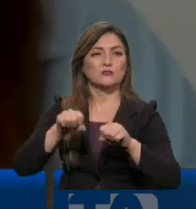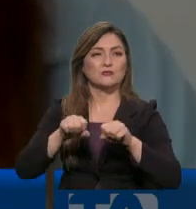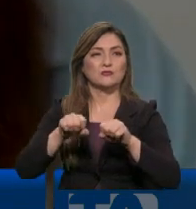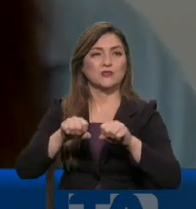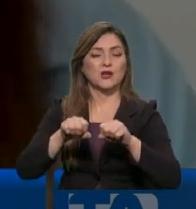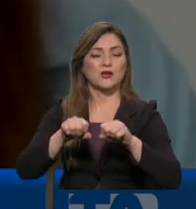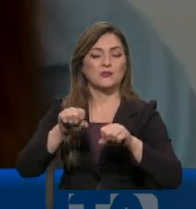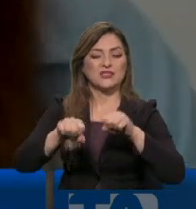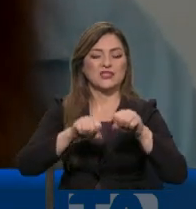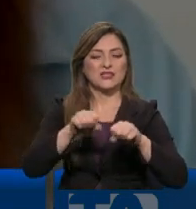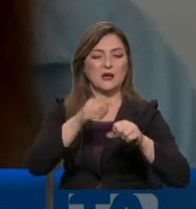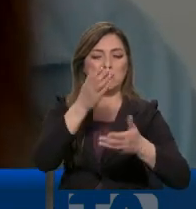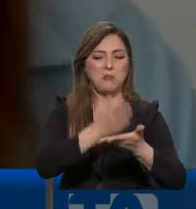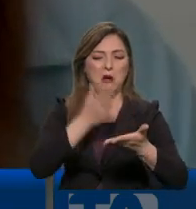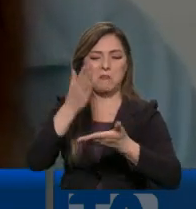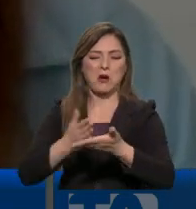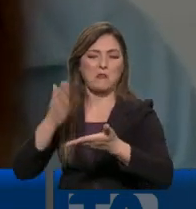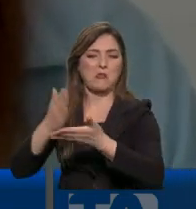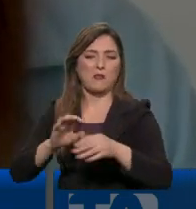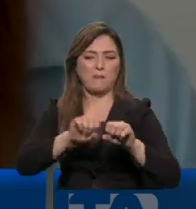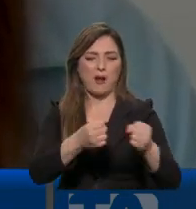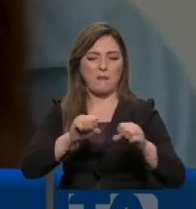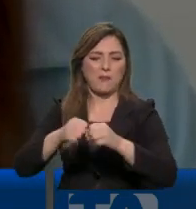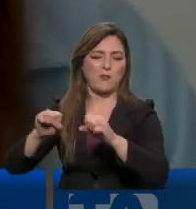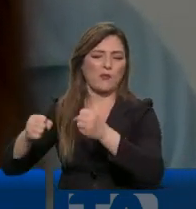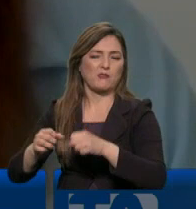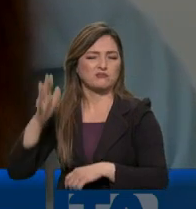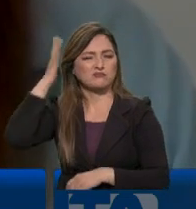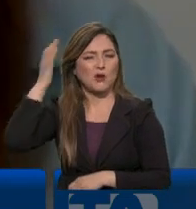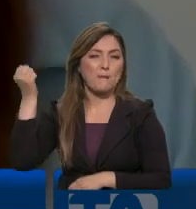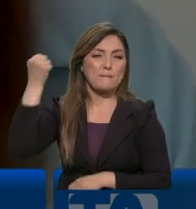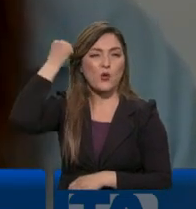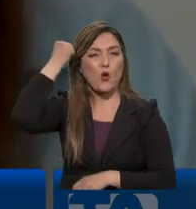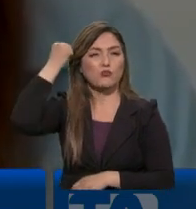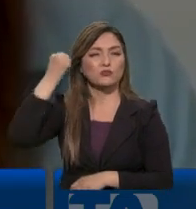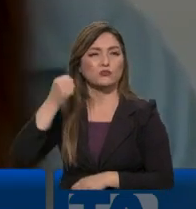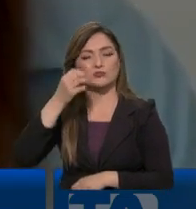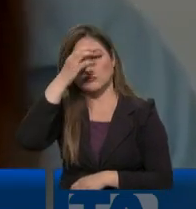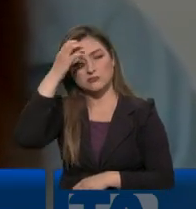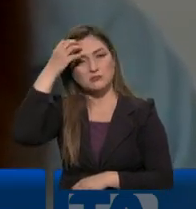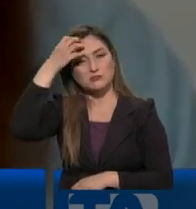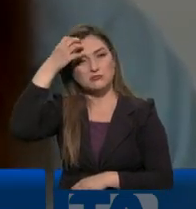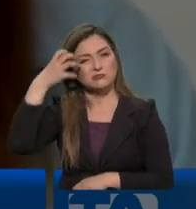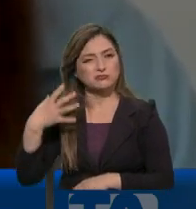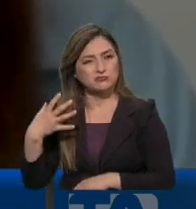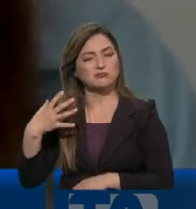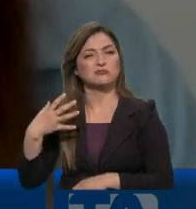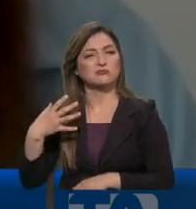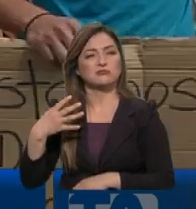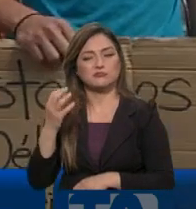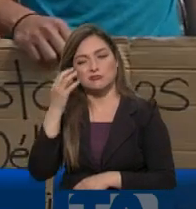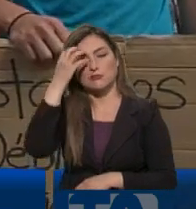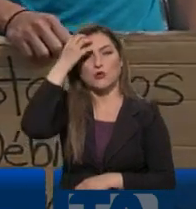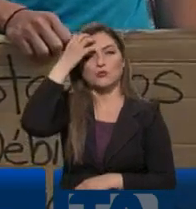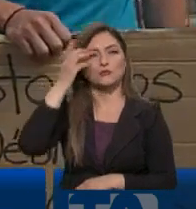partió en 3 partes. Felipe se golpeó la cabeza, perdió la parte de la frente. Tiene unas